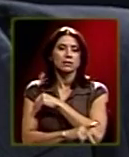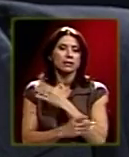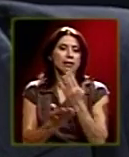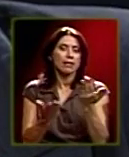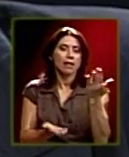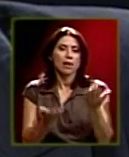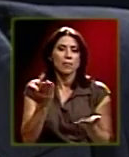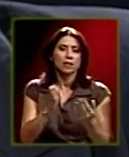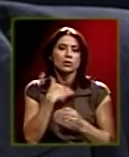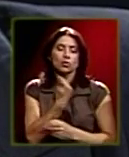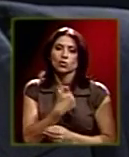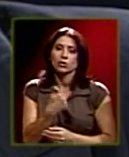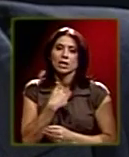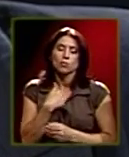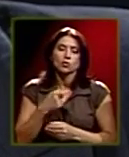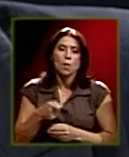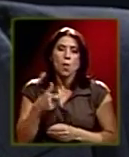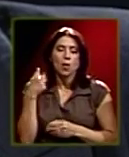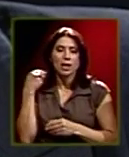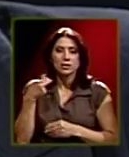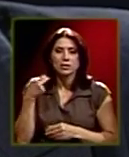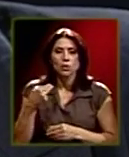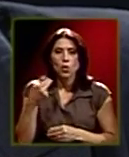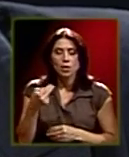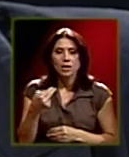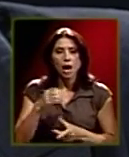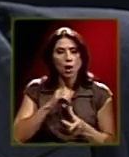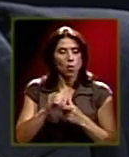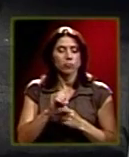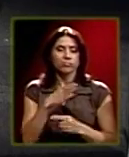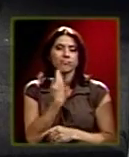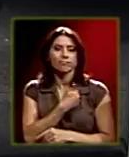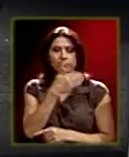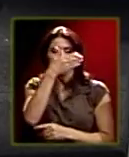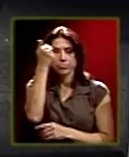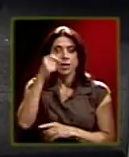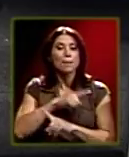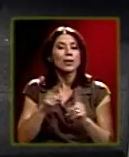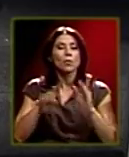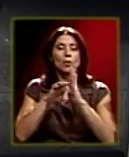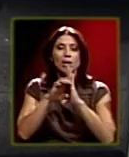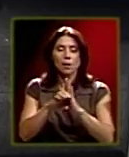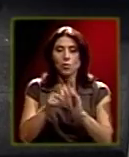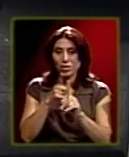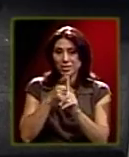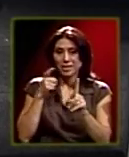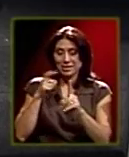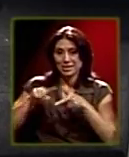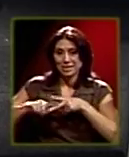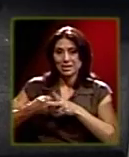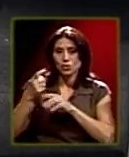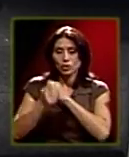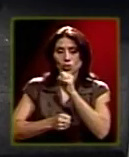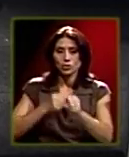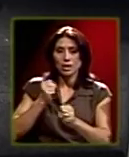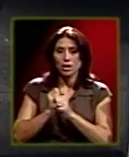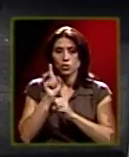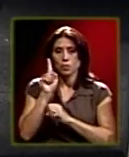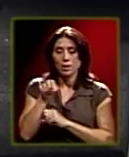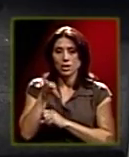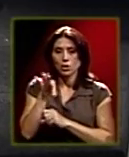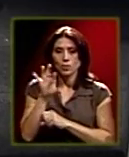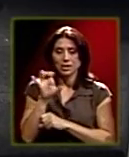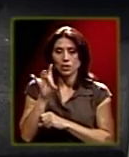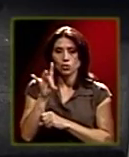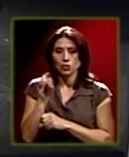tal vez poca historia o se nos olvida, pero digamos, de la década de los 80 o del inicio de los 80, donde verdaderamente tuvimos